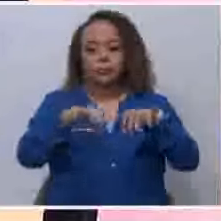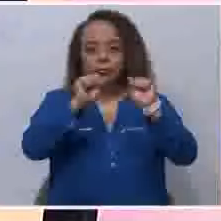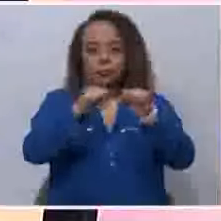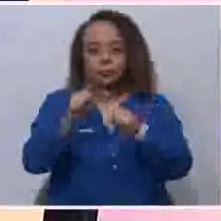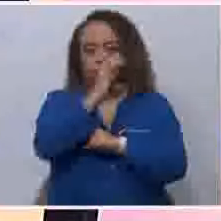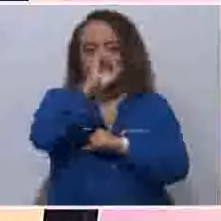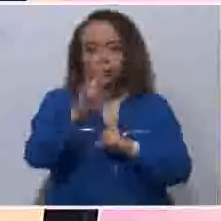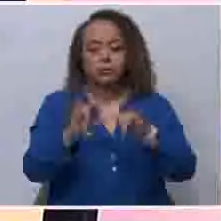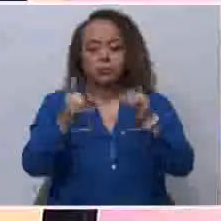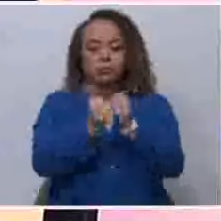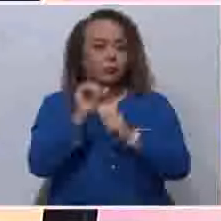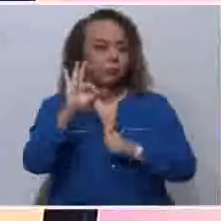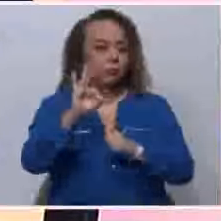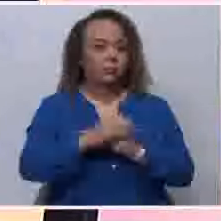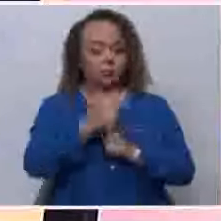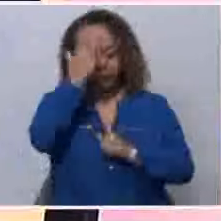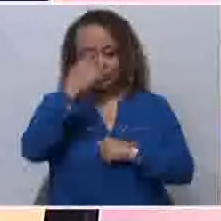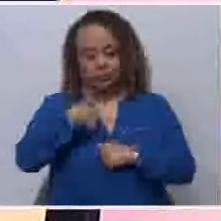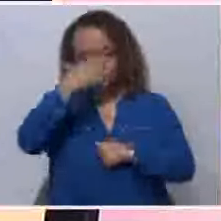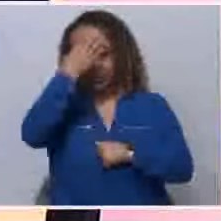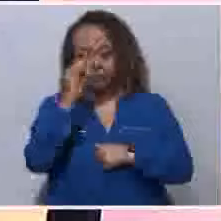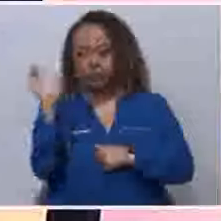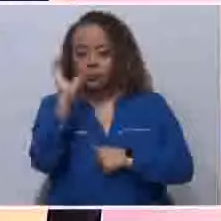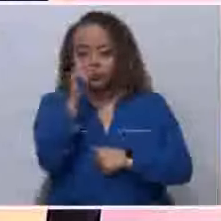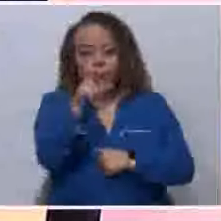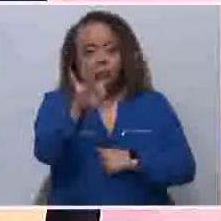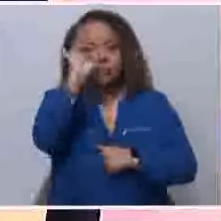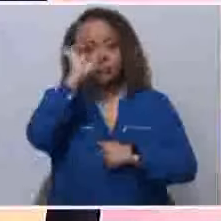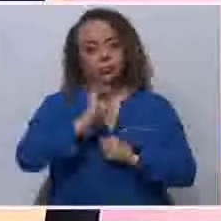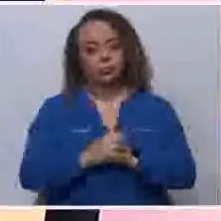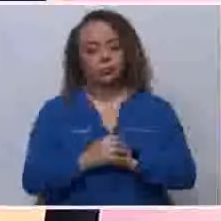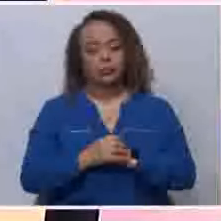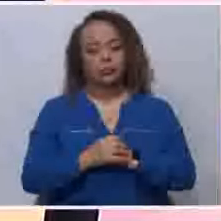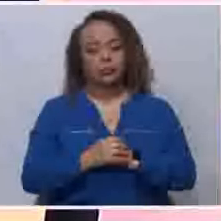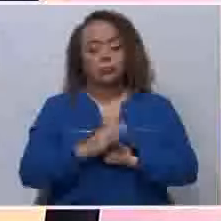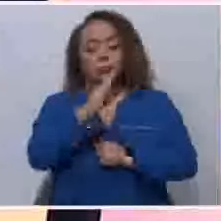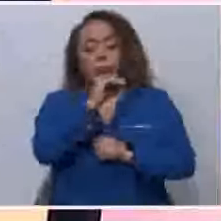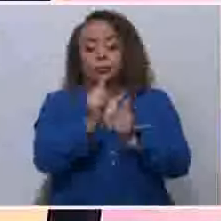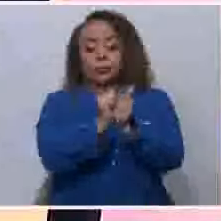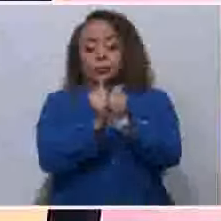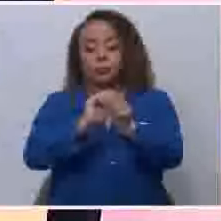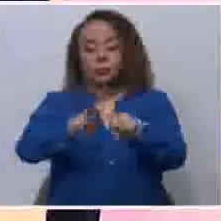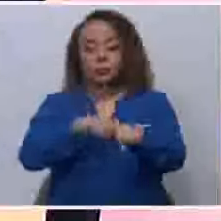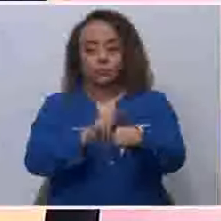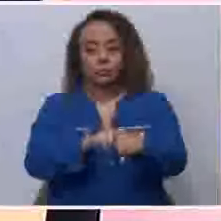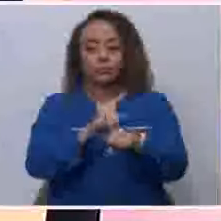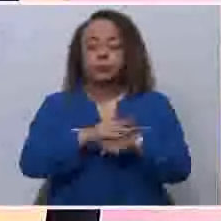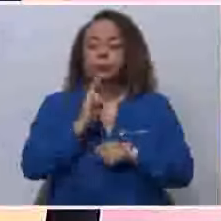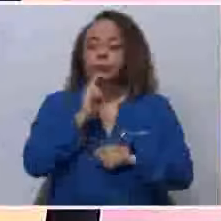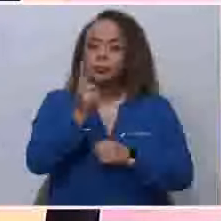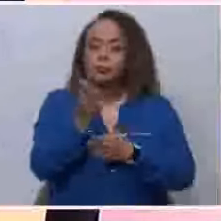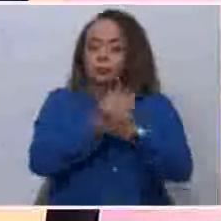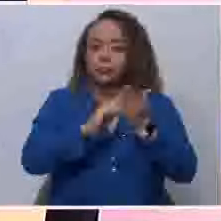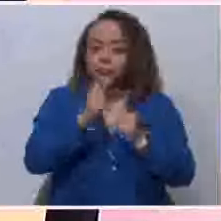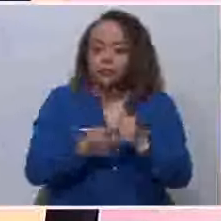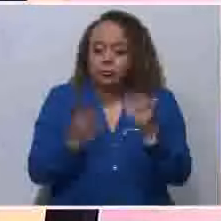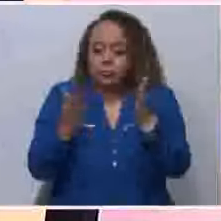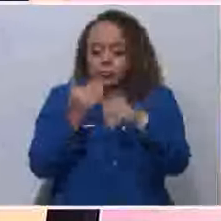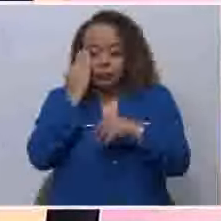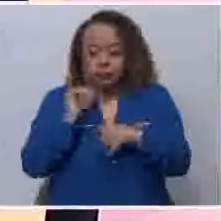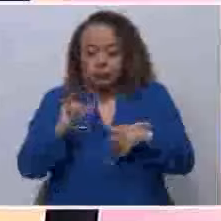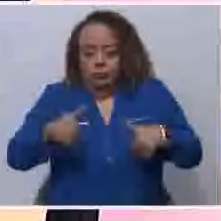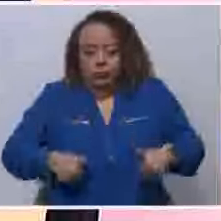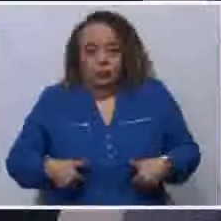Costa Rica juegue con un 9. Porque yo creo que si lo buscas, lo encontrás. Y en campeonato nacional, de verdad, a veces no lo encontrás porque el mismo